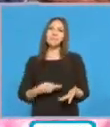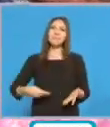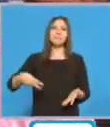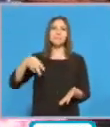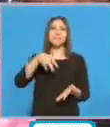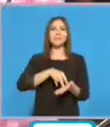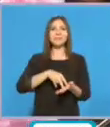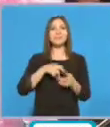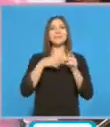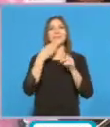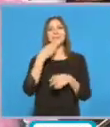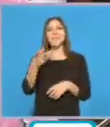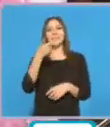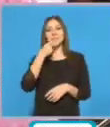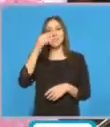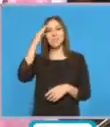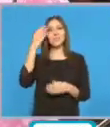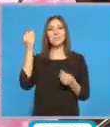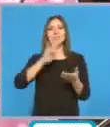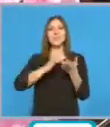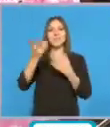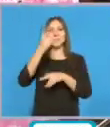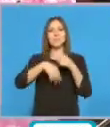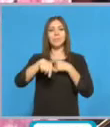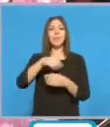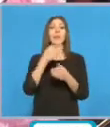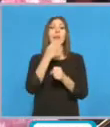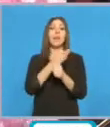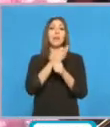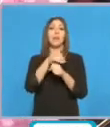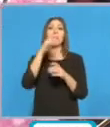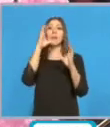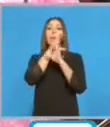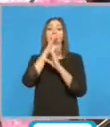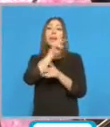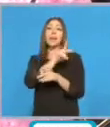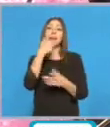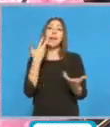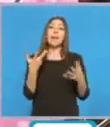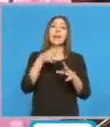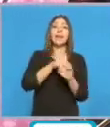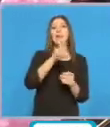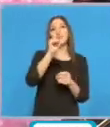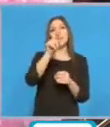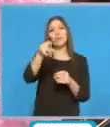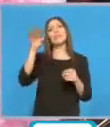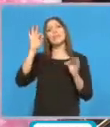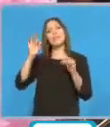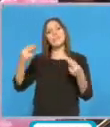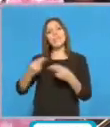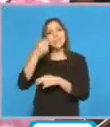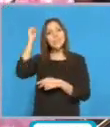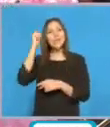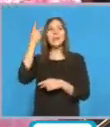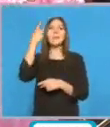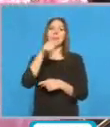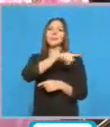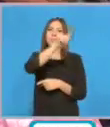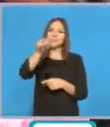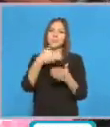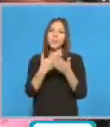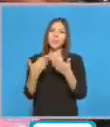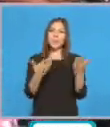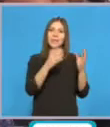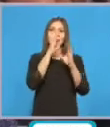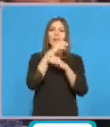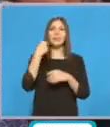Muchas gracias por estar con nosotros. Vamos a cantar, bueno, van a cantar porque ya me quiero incluir yo en la banda, porque pues, obviamente soy sinaloense, ¿verdad? ¿Qué nos van a cantar ahorita? No te